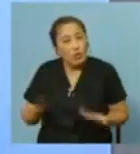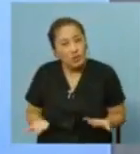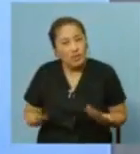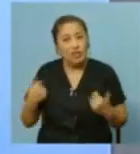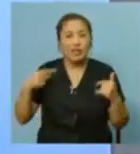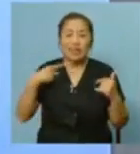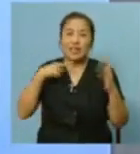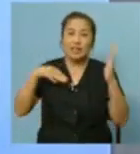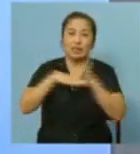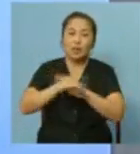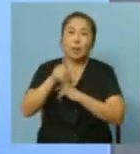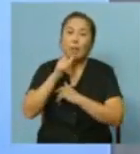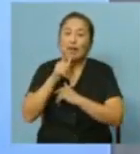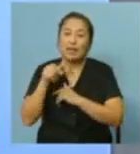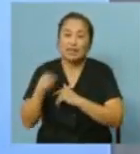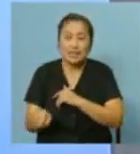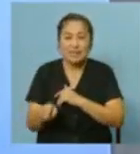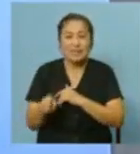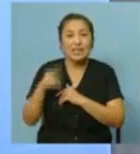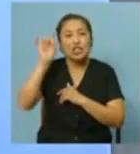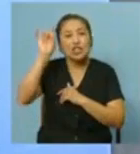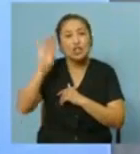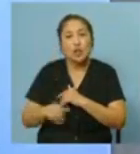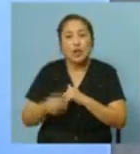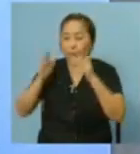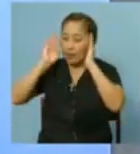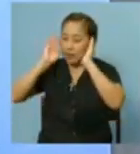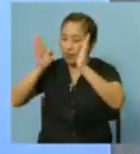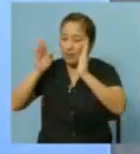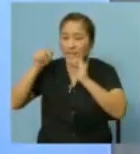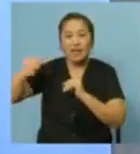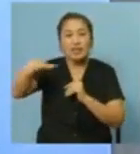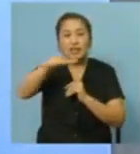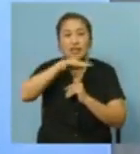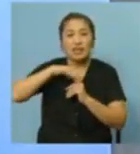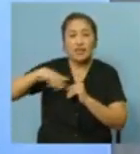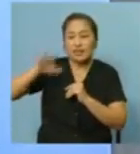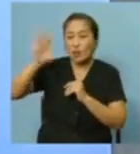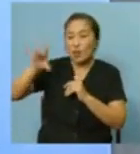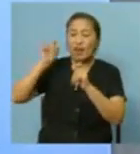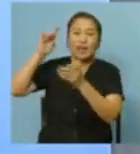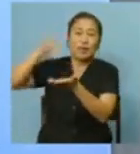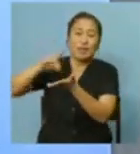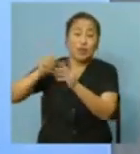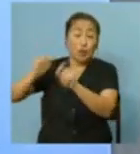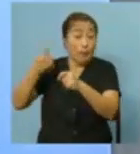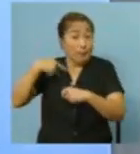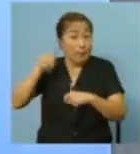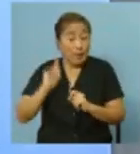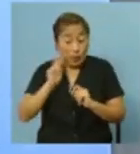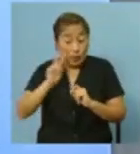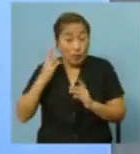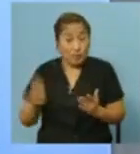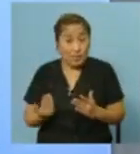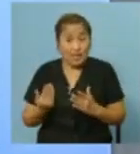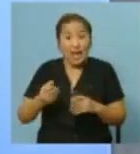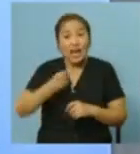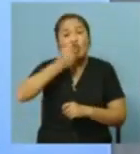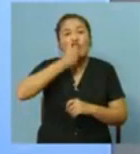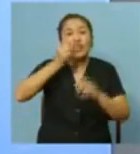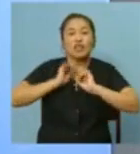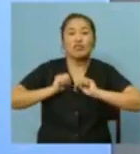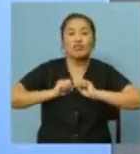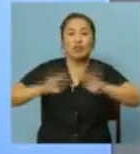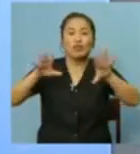ciudad parece que ha puesto solamente la mirada en nuestra zona pero cuando uno comienza a mirar el mensaje del gobernador